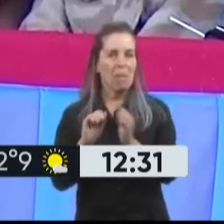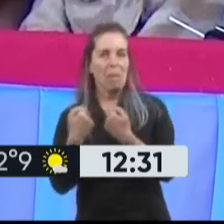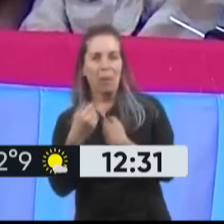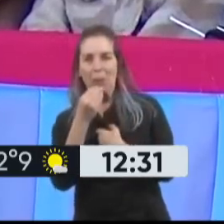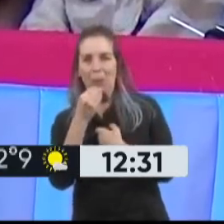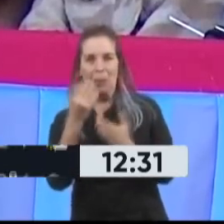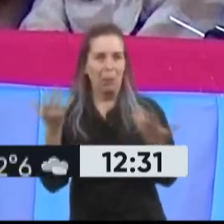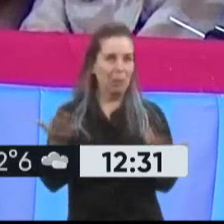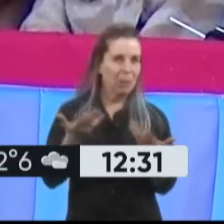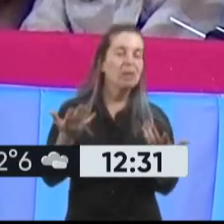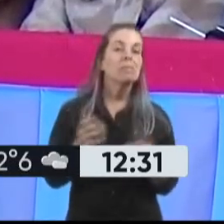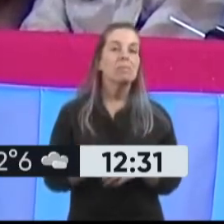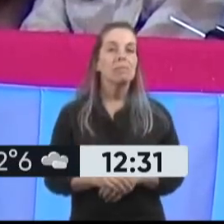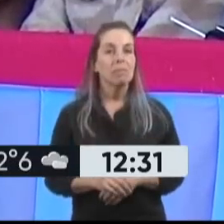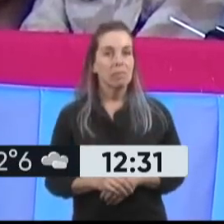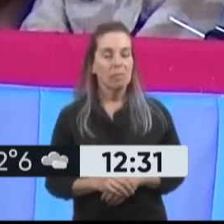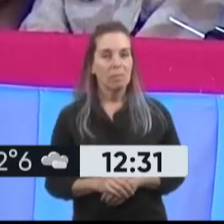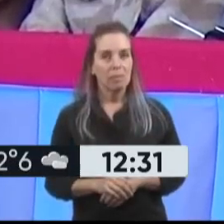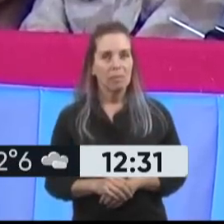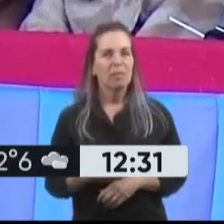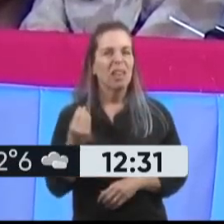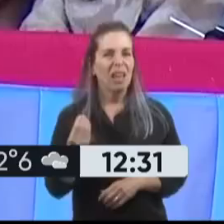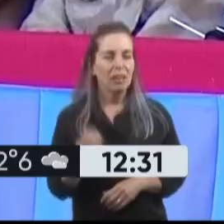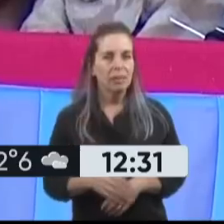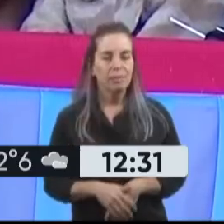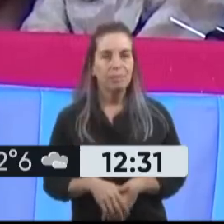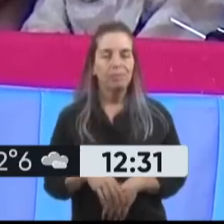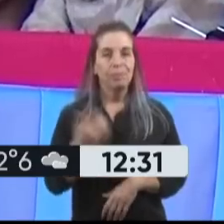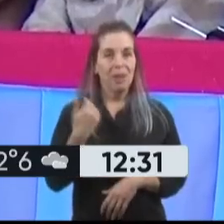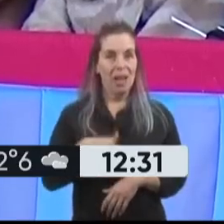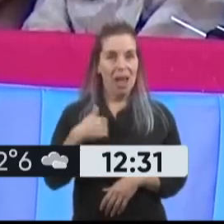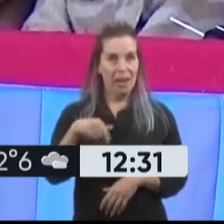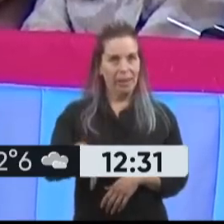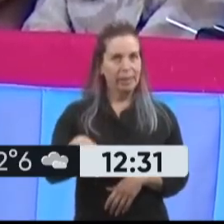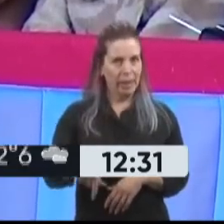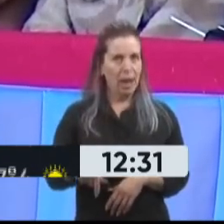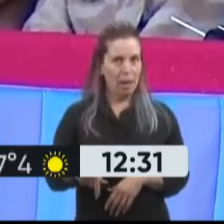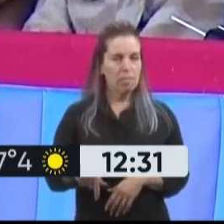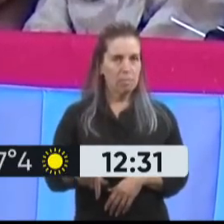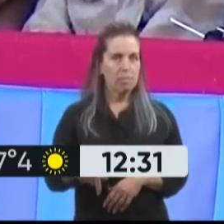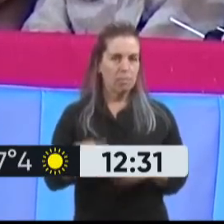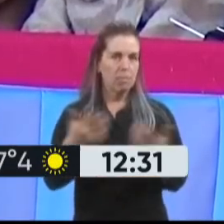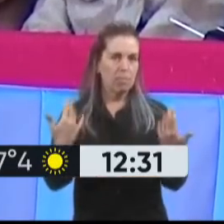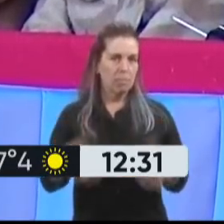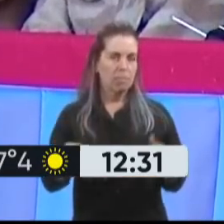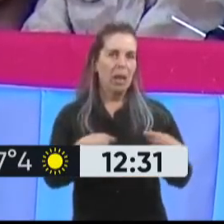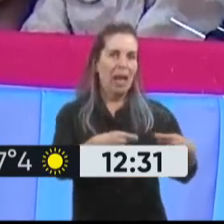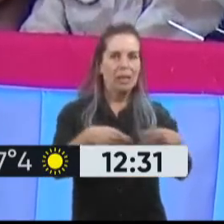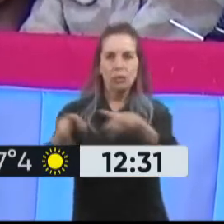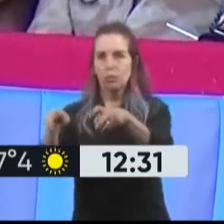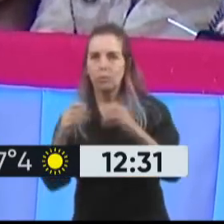quieren mostrar, y es el hecho que Argentina alcanzó el superávit